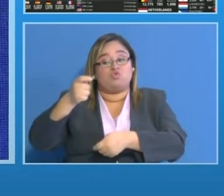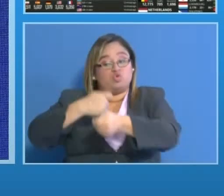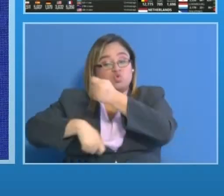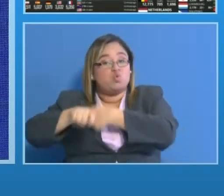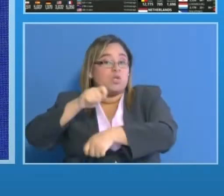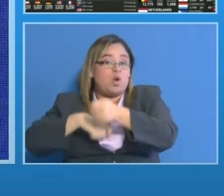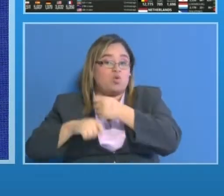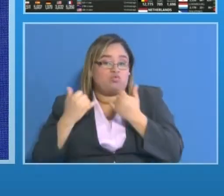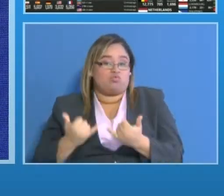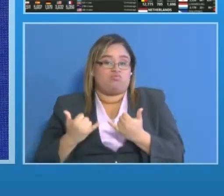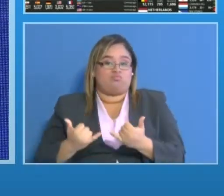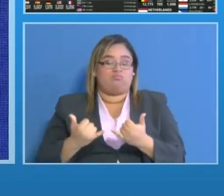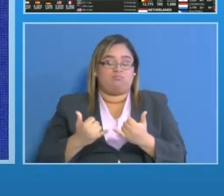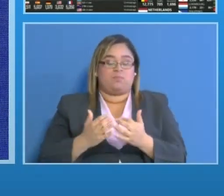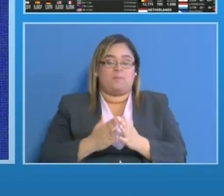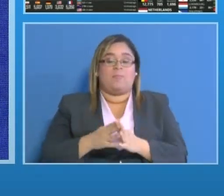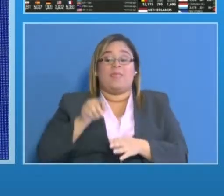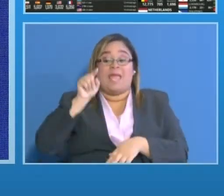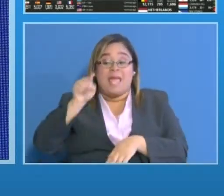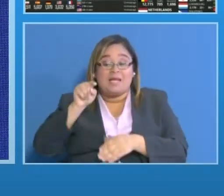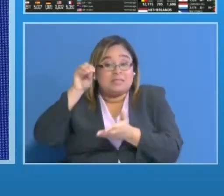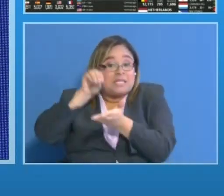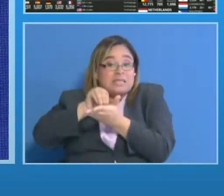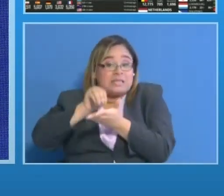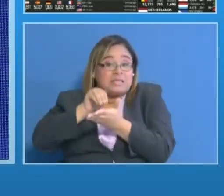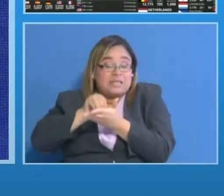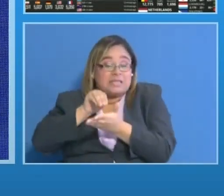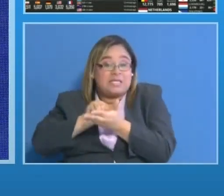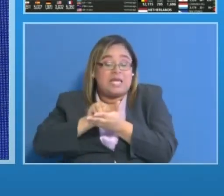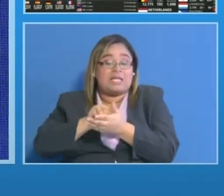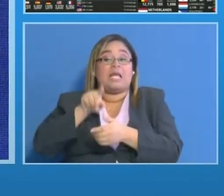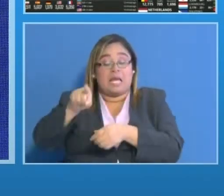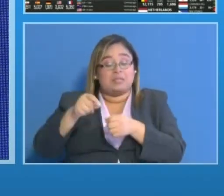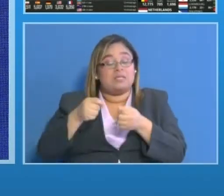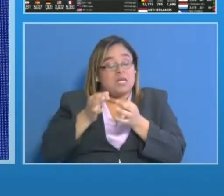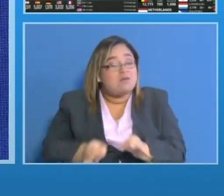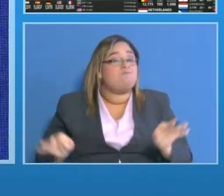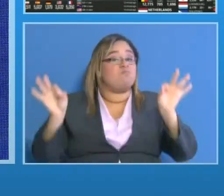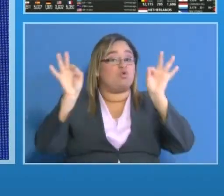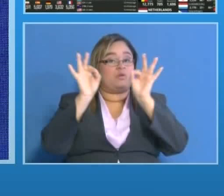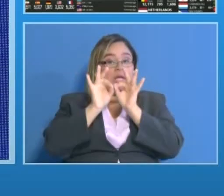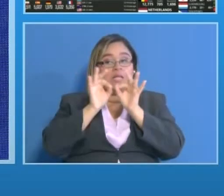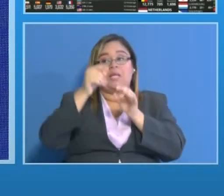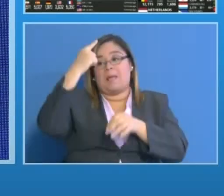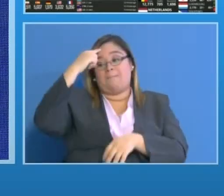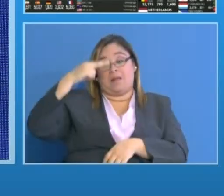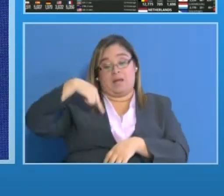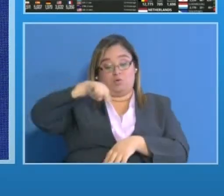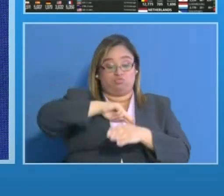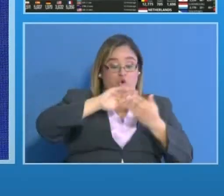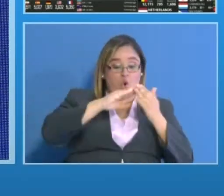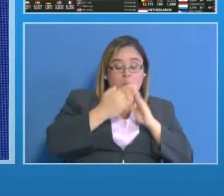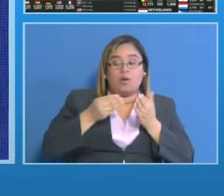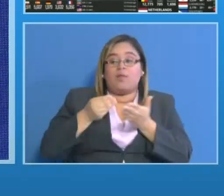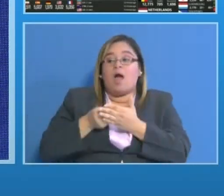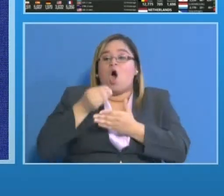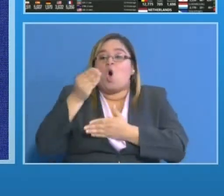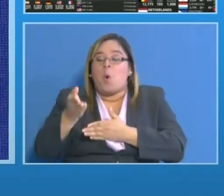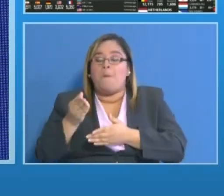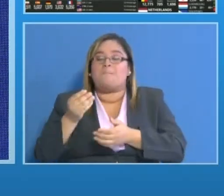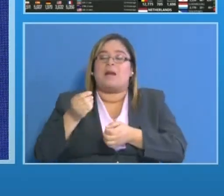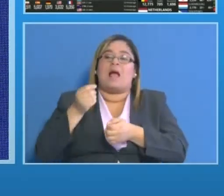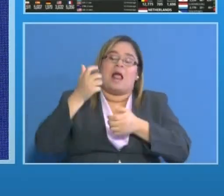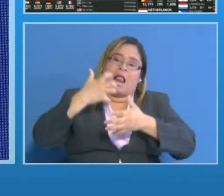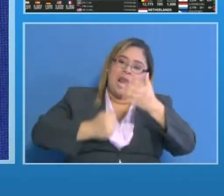estos momentos. Esos súper de Chinito son de gran importancia para comprar una lata de leche, el